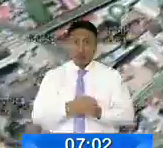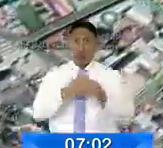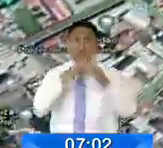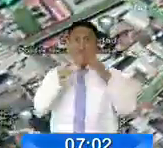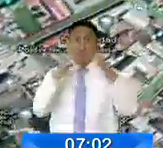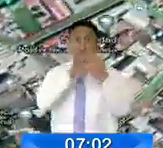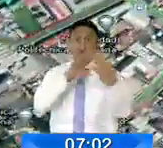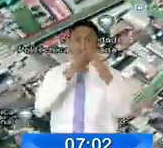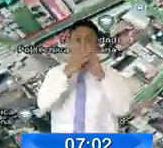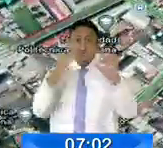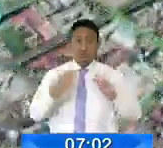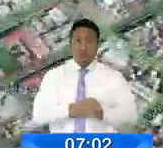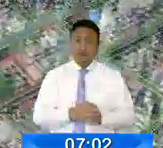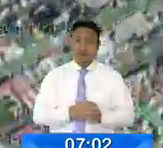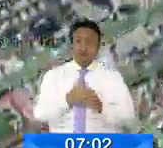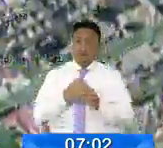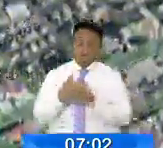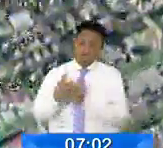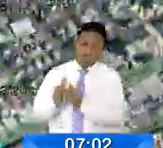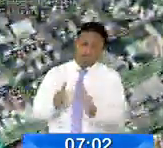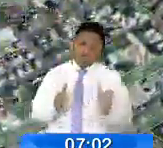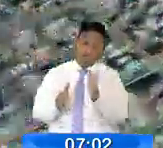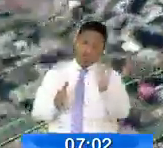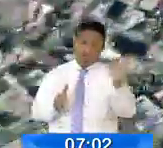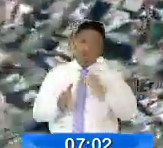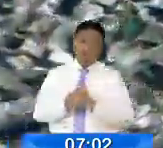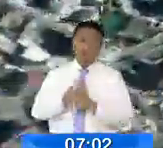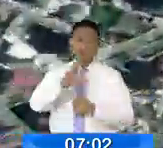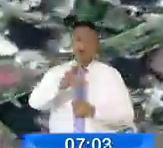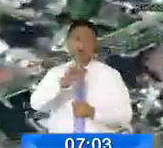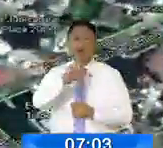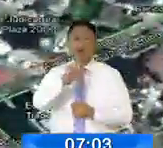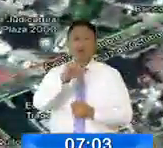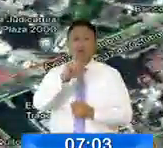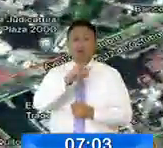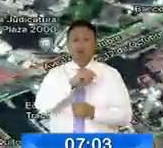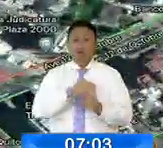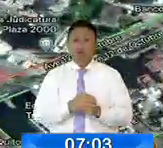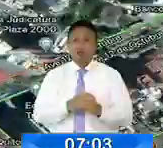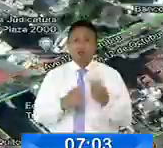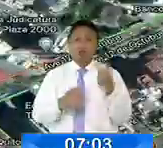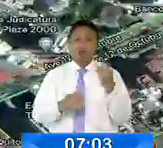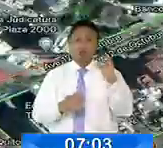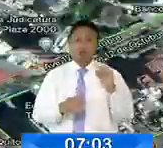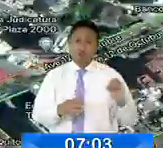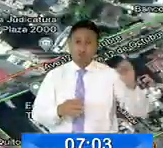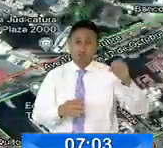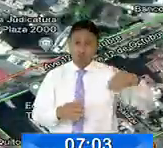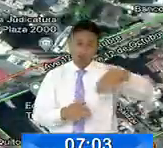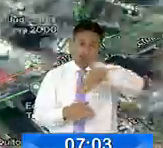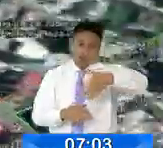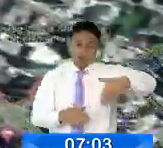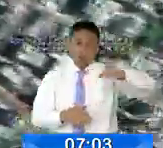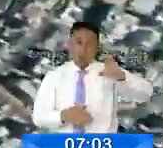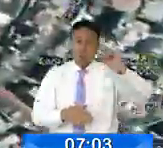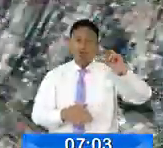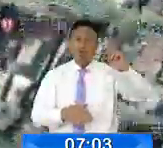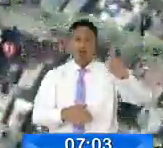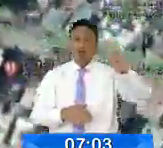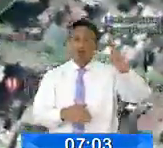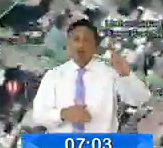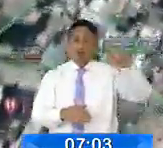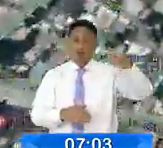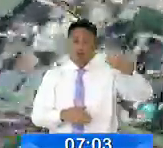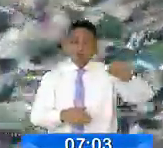nos dirigimos hacia la zona de la avenida Colón, donde confluyen la 12 de octubre también, y la avenida Coruña, donde existe alguna